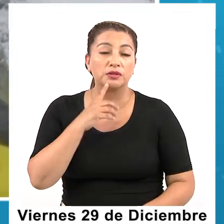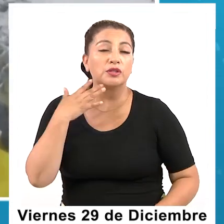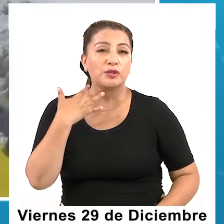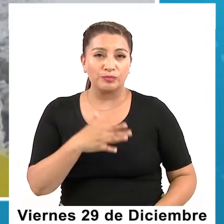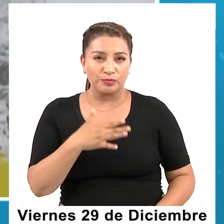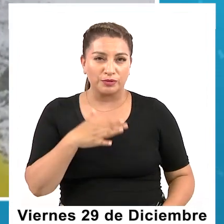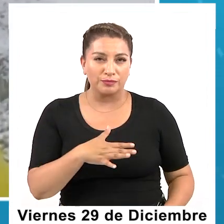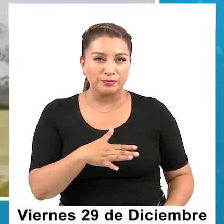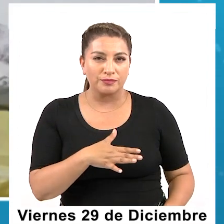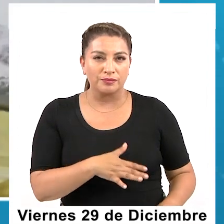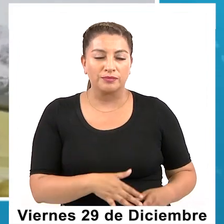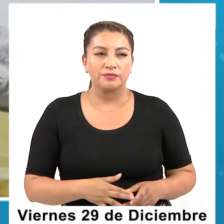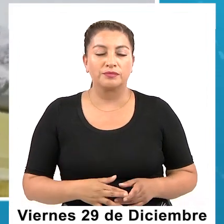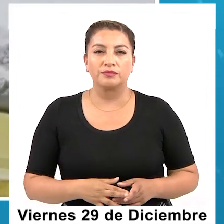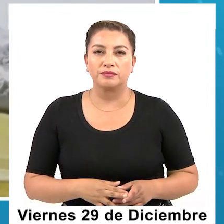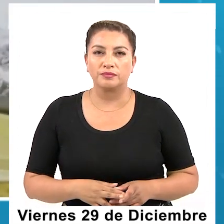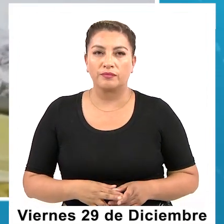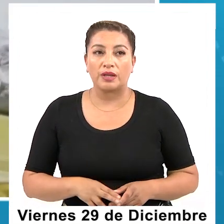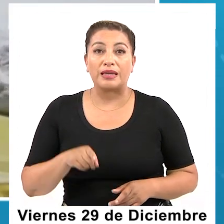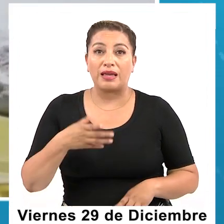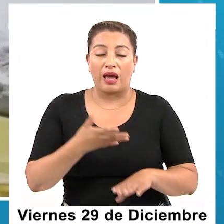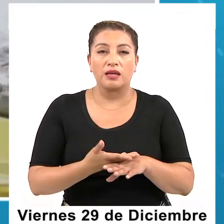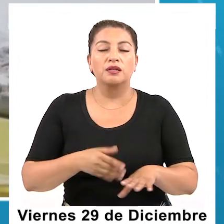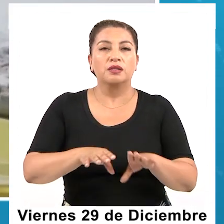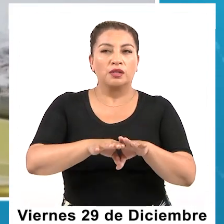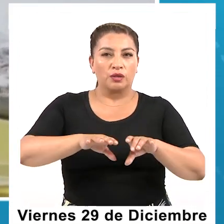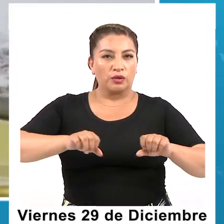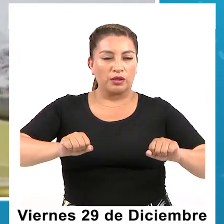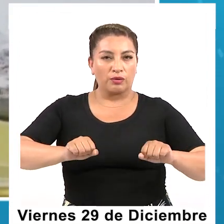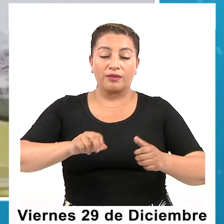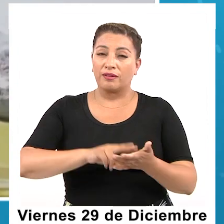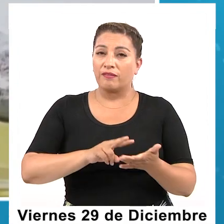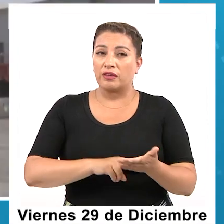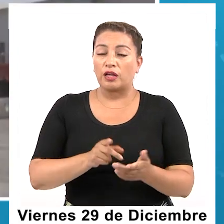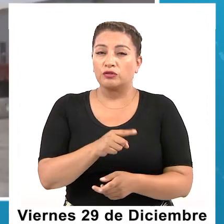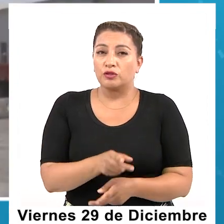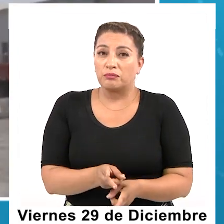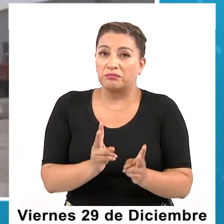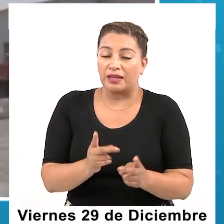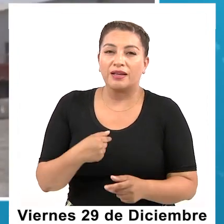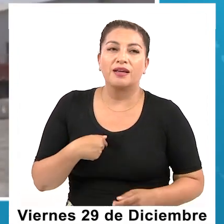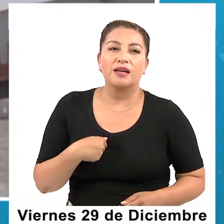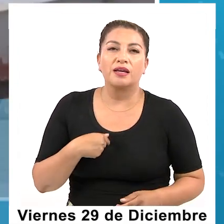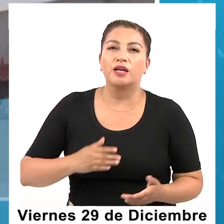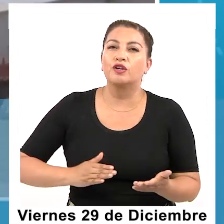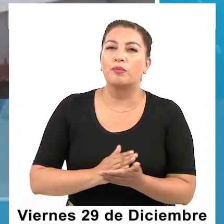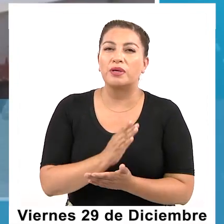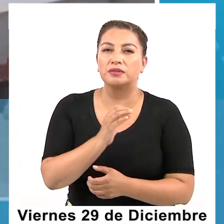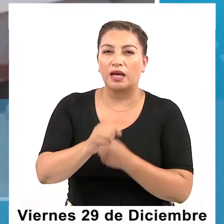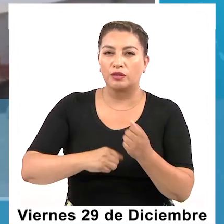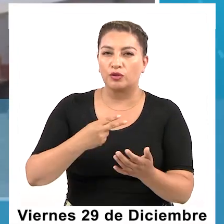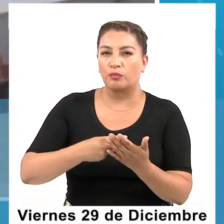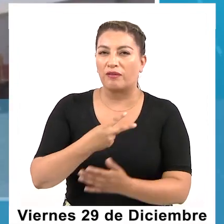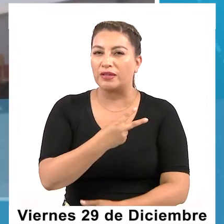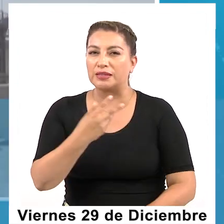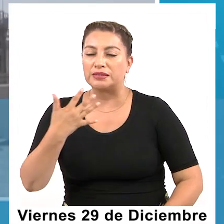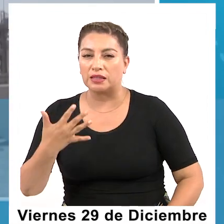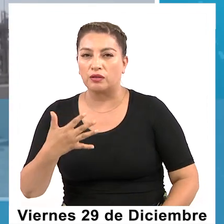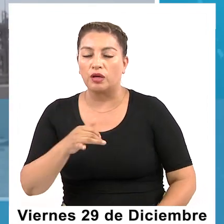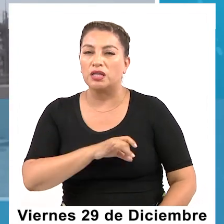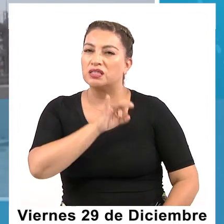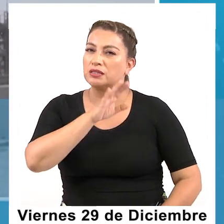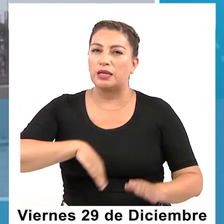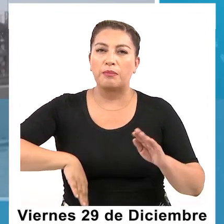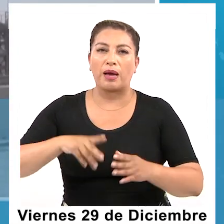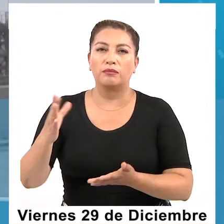pero se deja este acuerdo, que en realidad lo único que permite es que a partir del 2025 Chile pueda tener